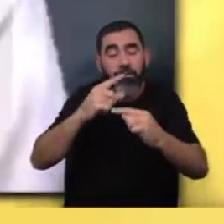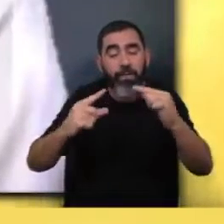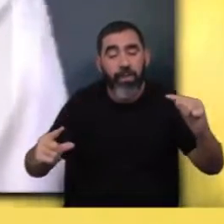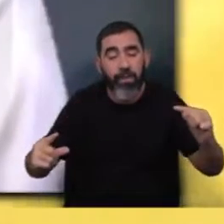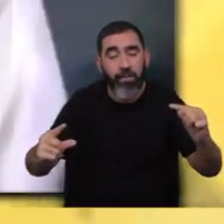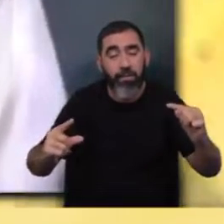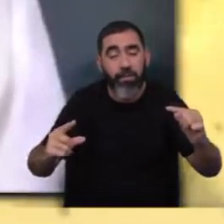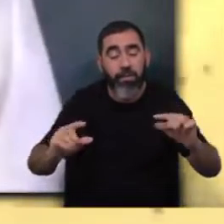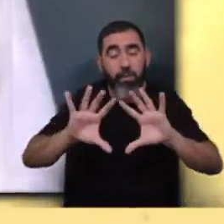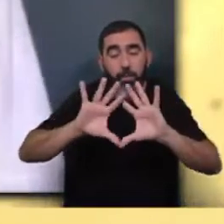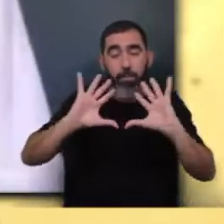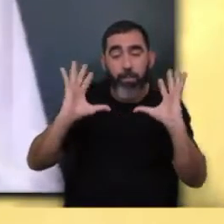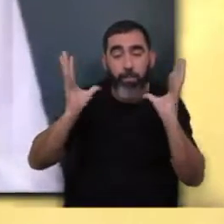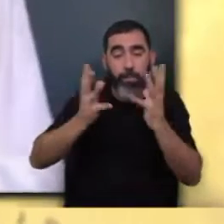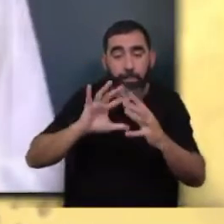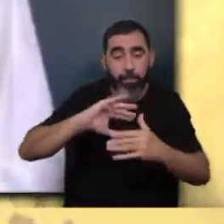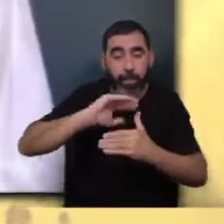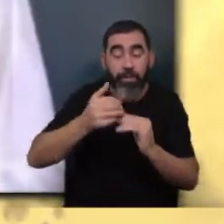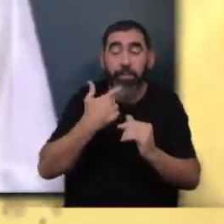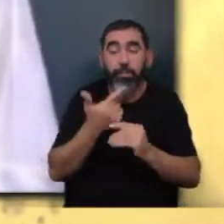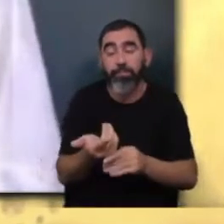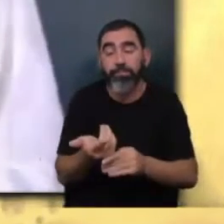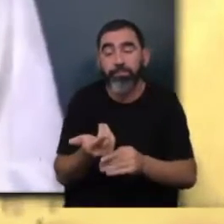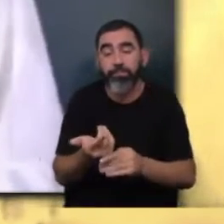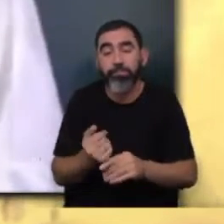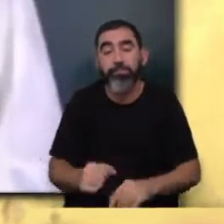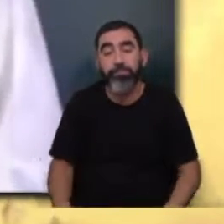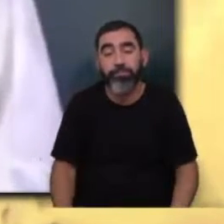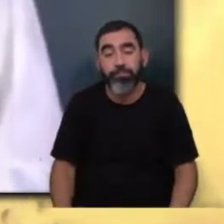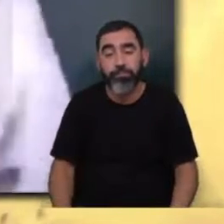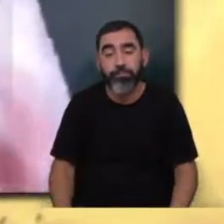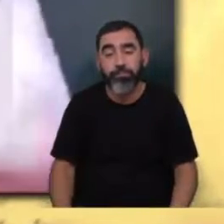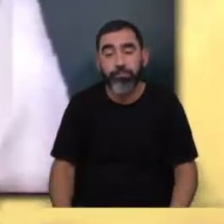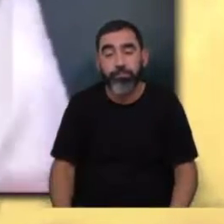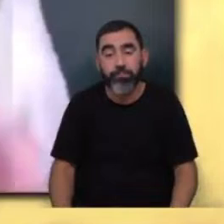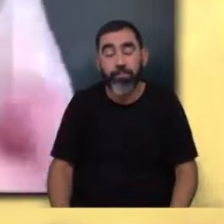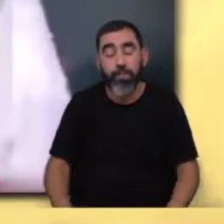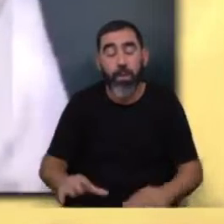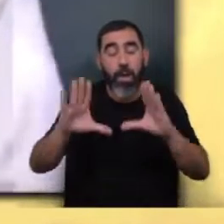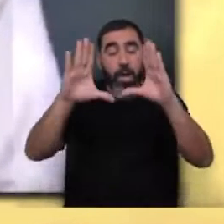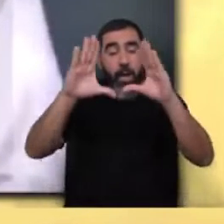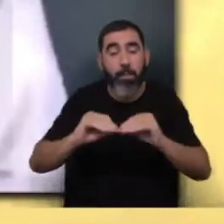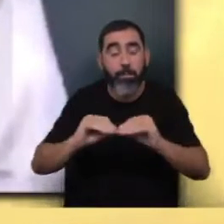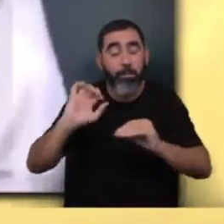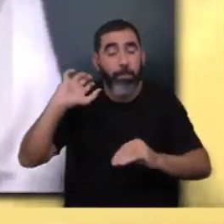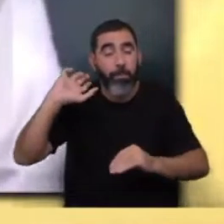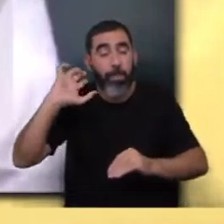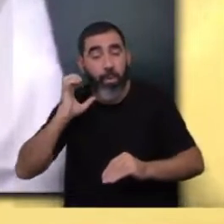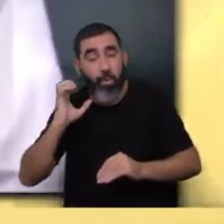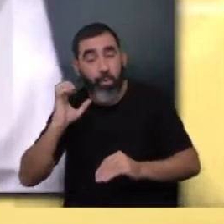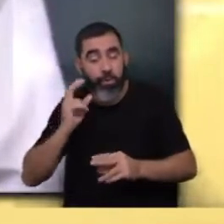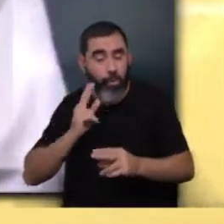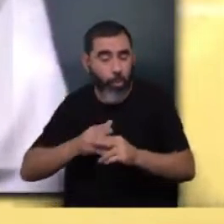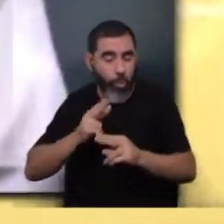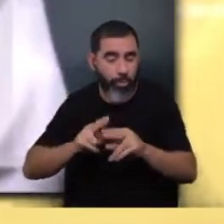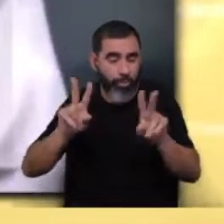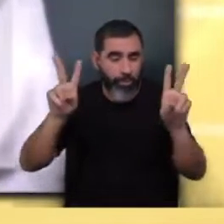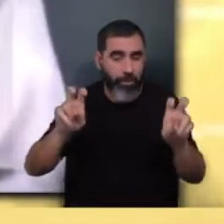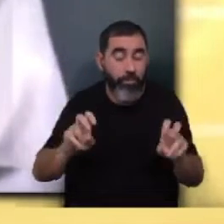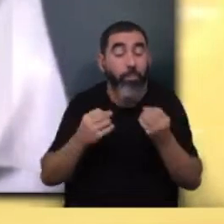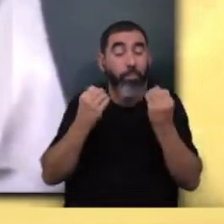de nuestro planeta. En particular podemos tener lo que llamamos apagones de radio, porque